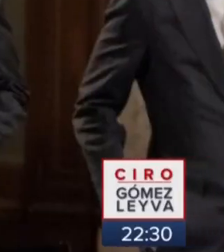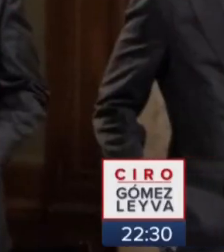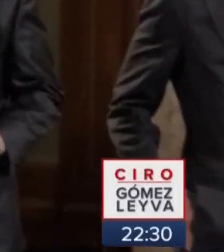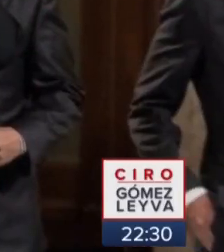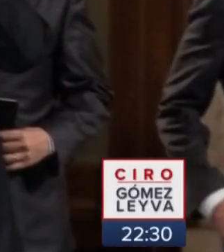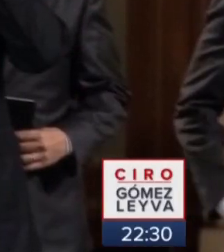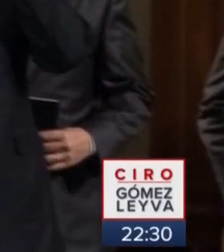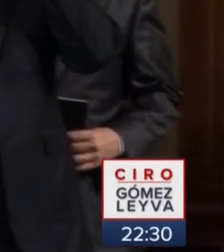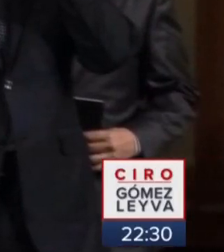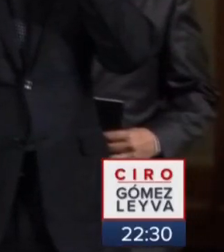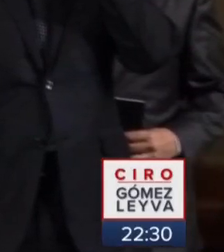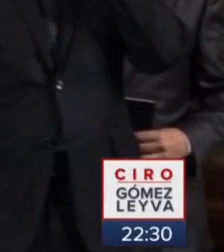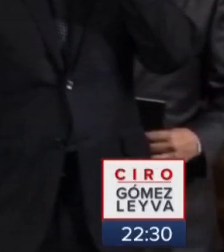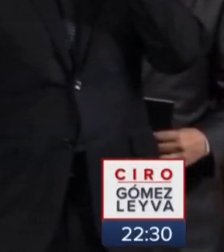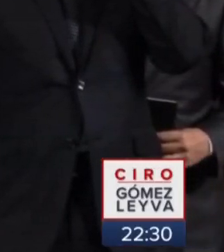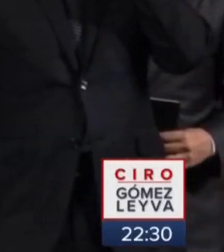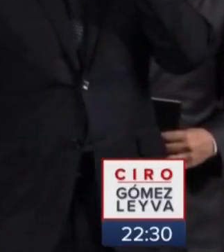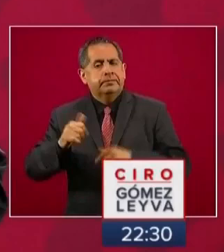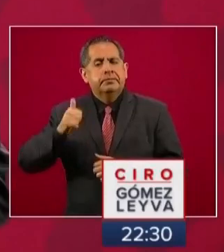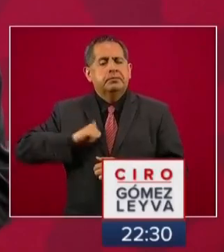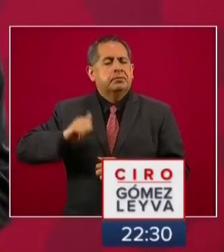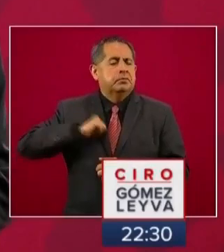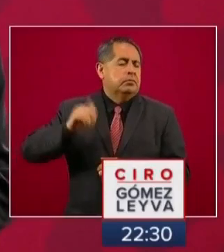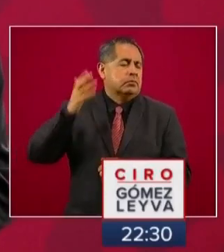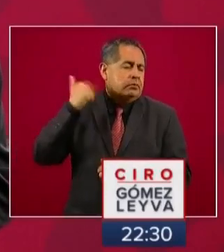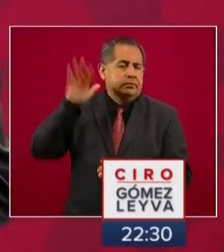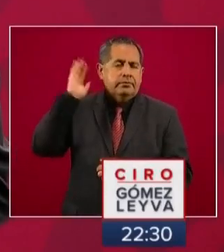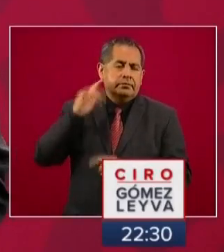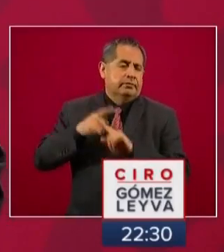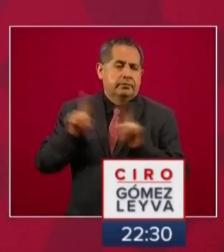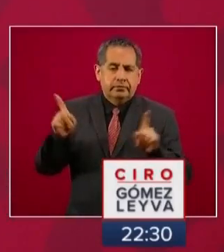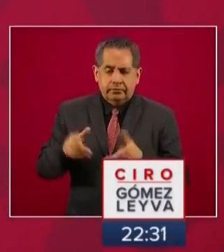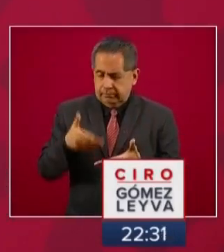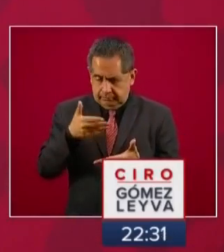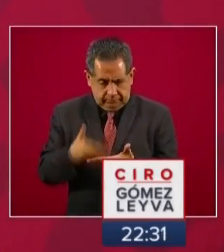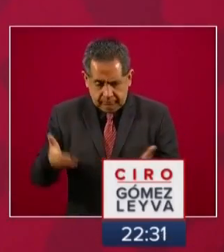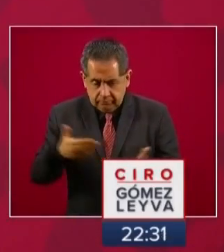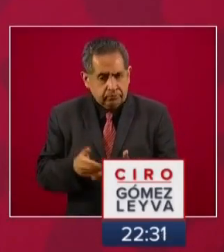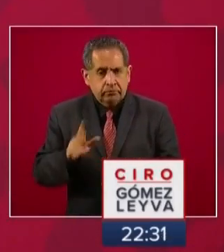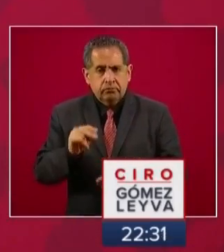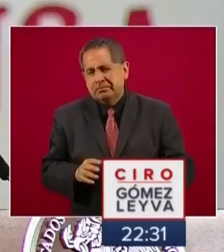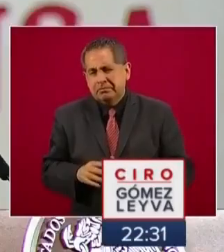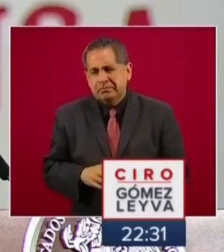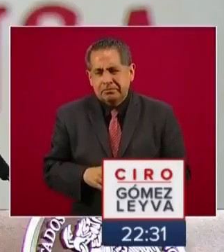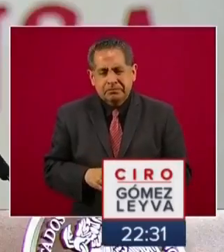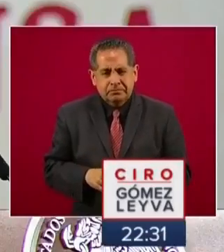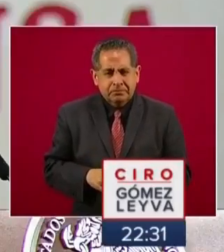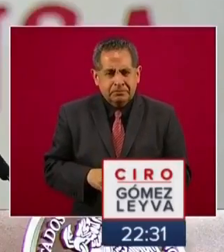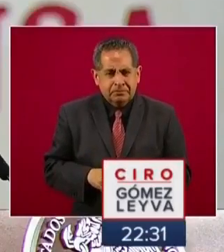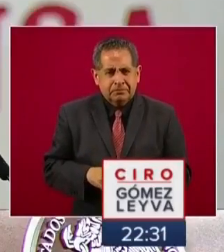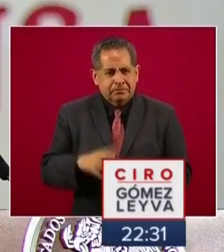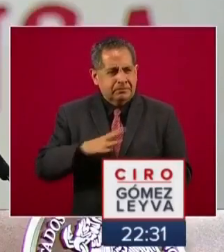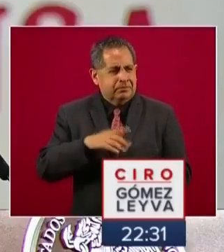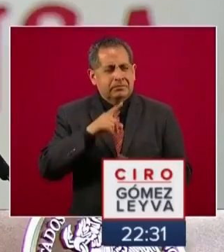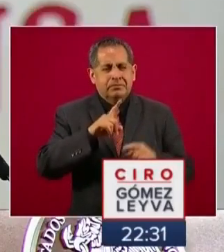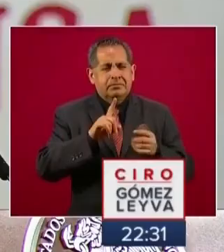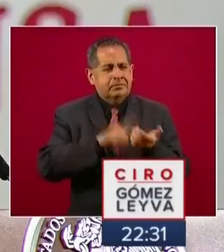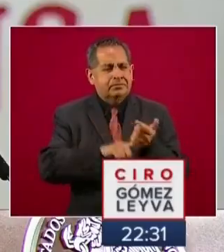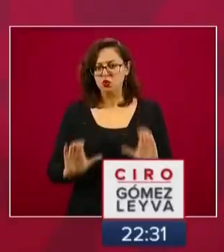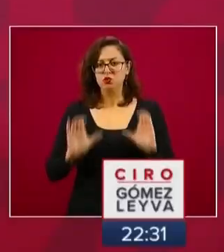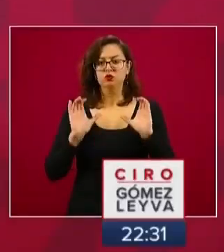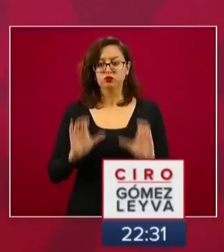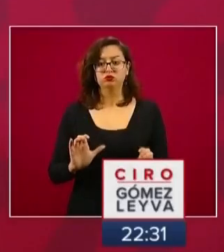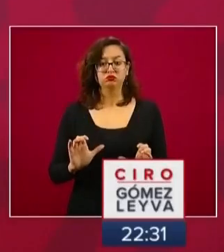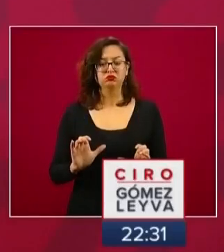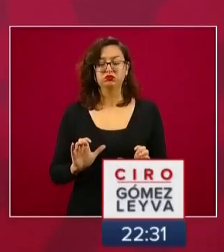de agosto, dentro de tres lunes, transmitirán las 24 horas del día, los 7 días de la semana, los